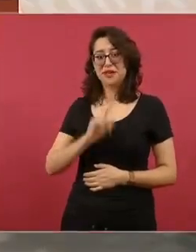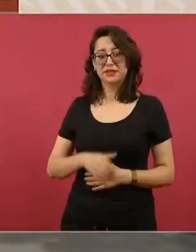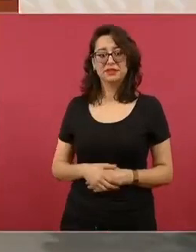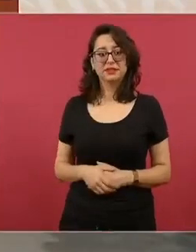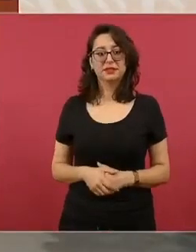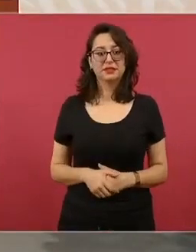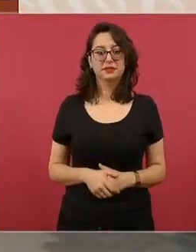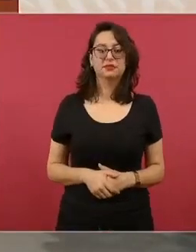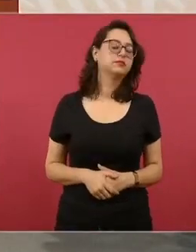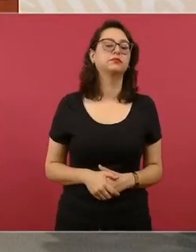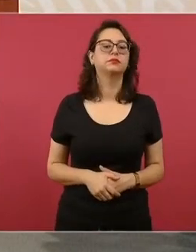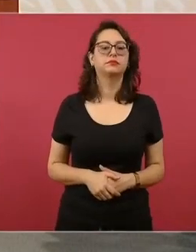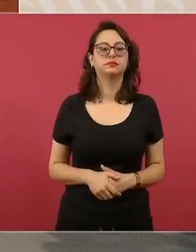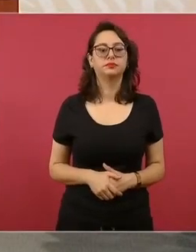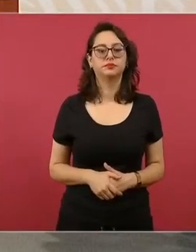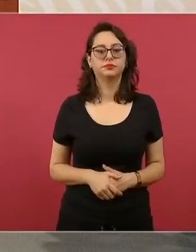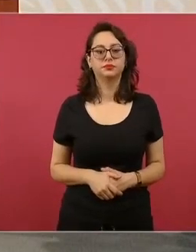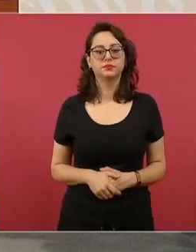A ver.